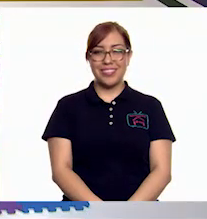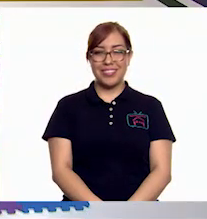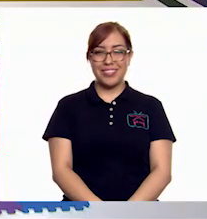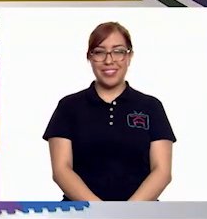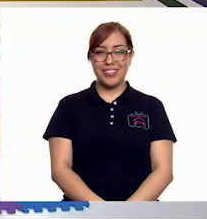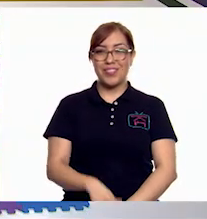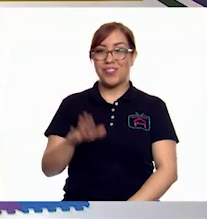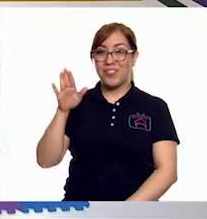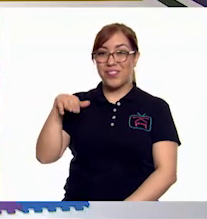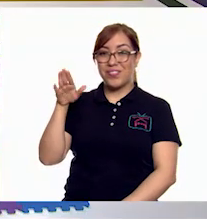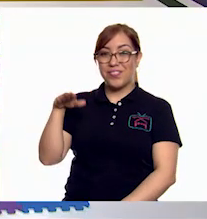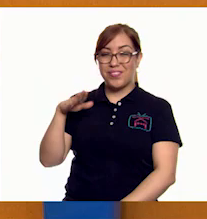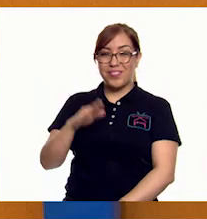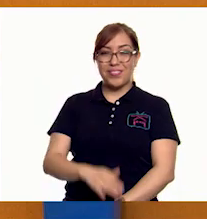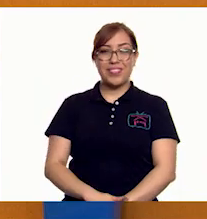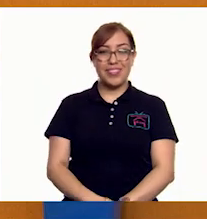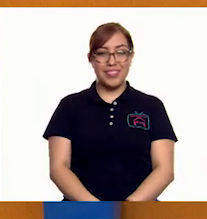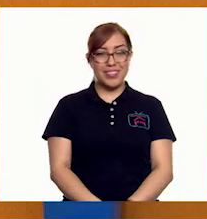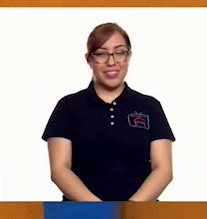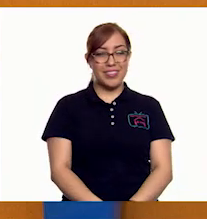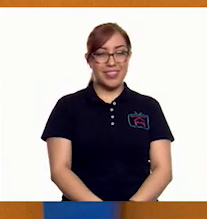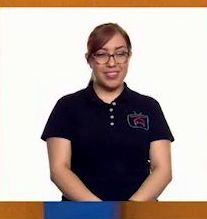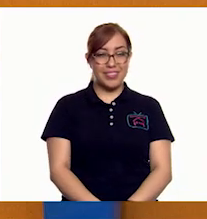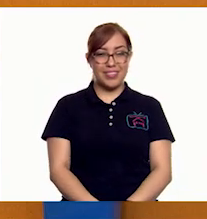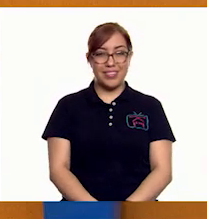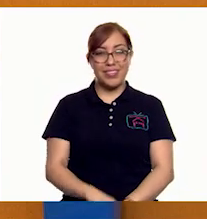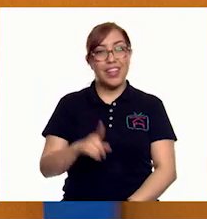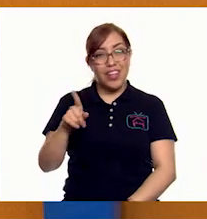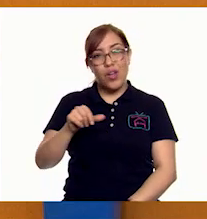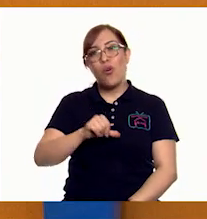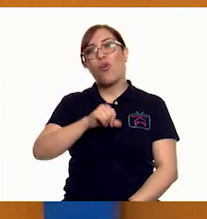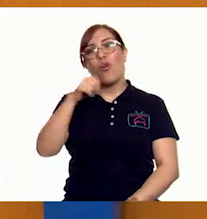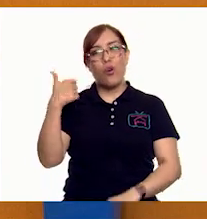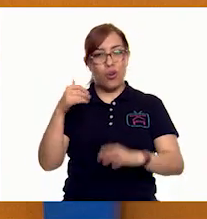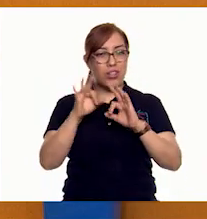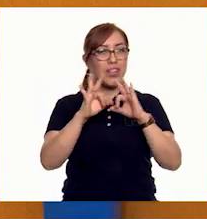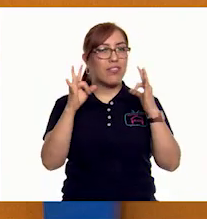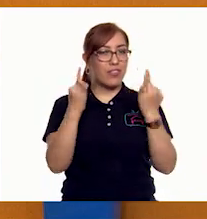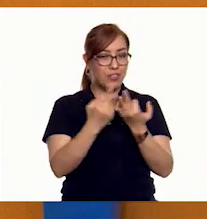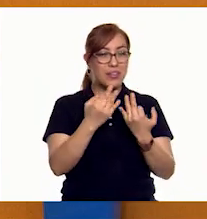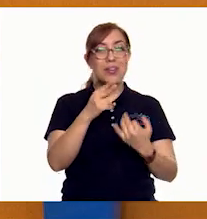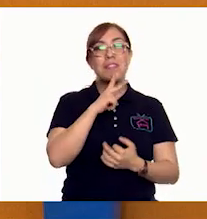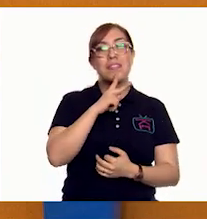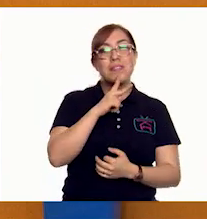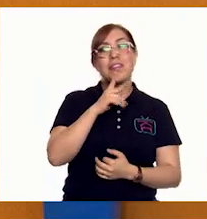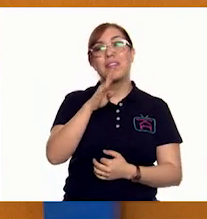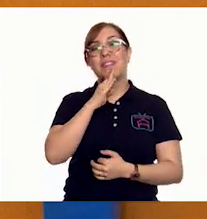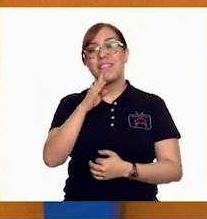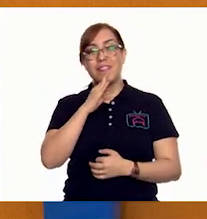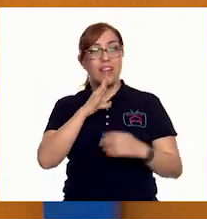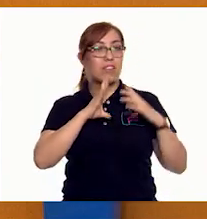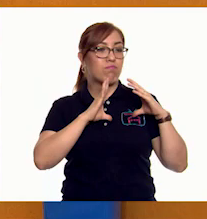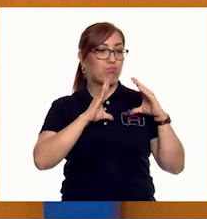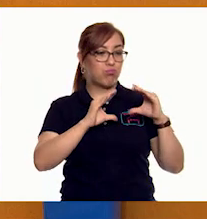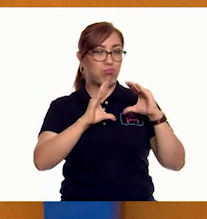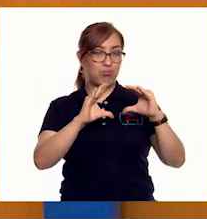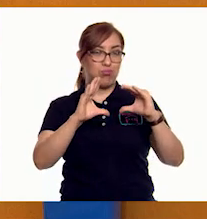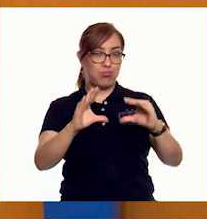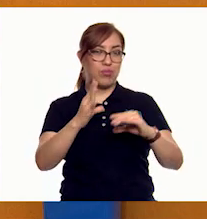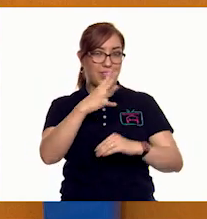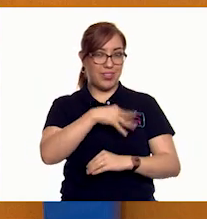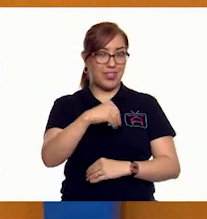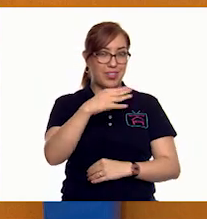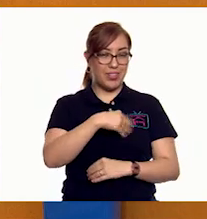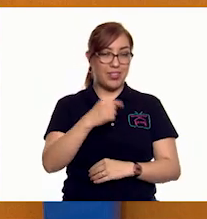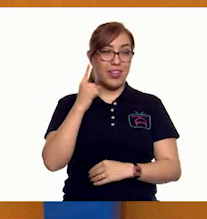Oye, Pilar, es otra forma de cómo se transmiten los conocimientos de los padres a los hijos. En este caso, conocimos otro